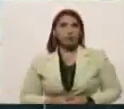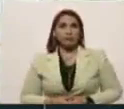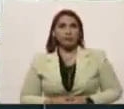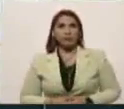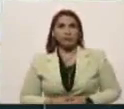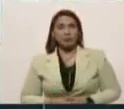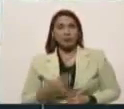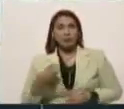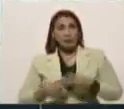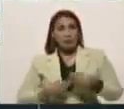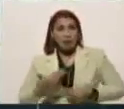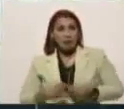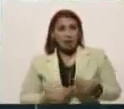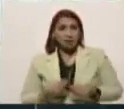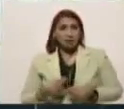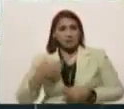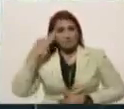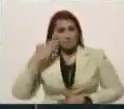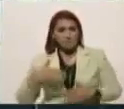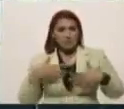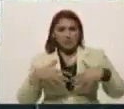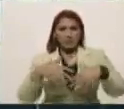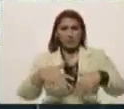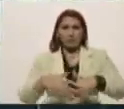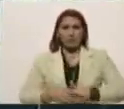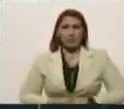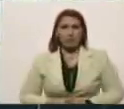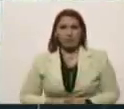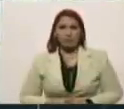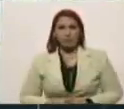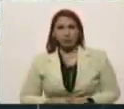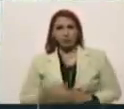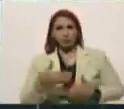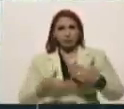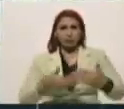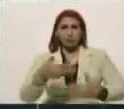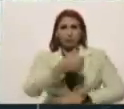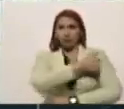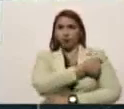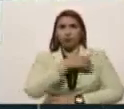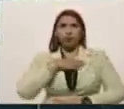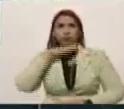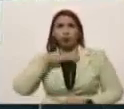que hace la Milicia Nacional para avanzar en la vacunación.